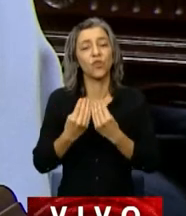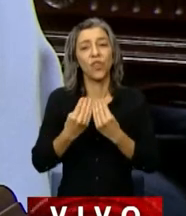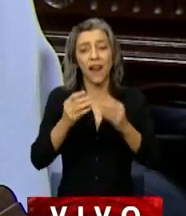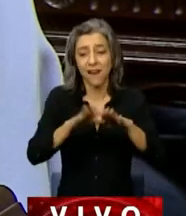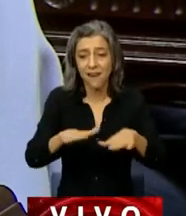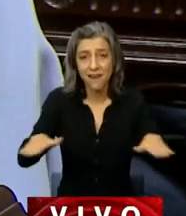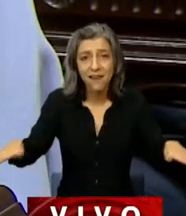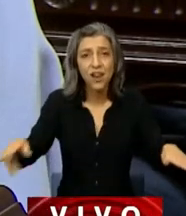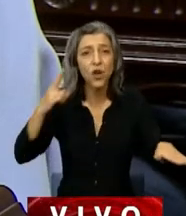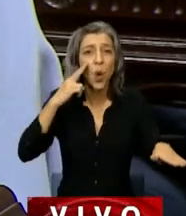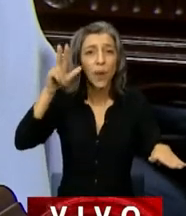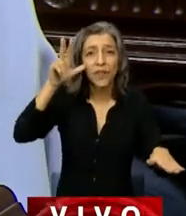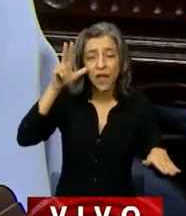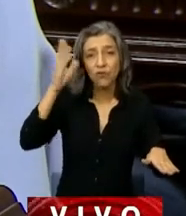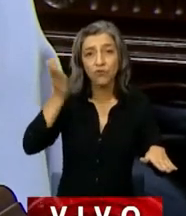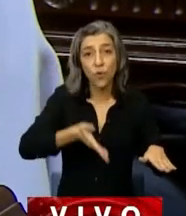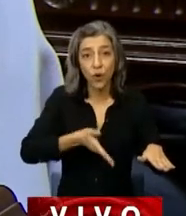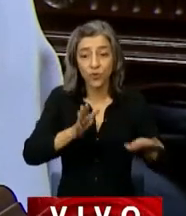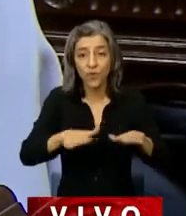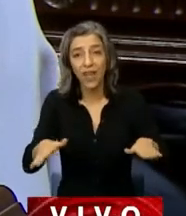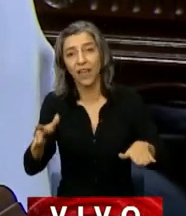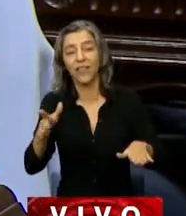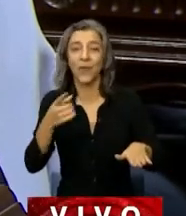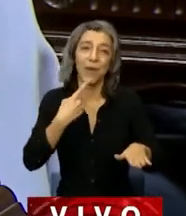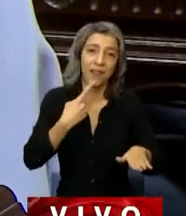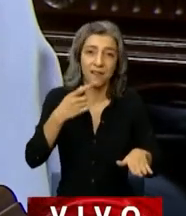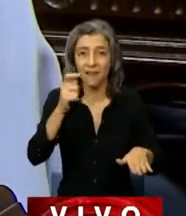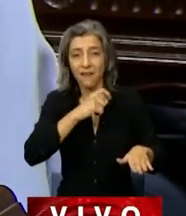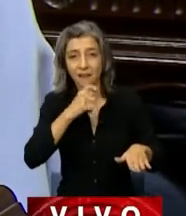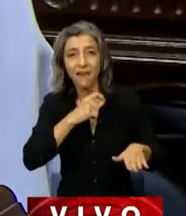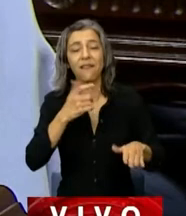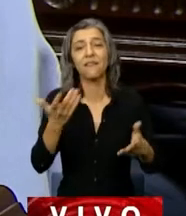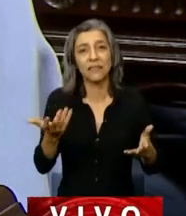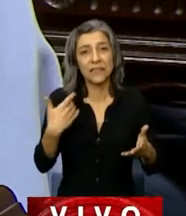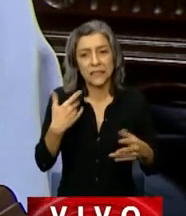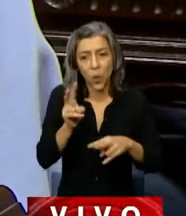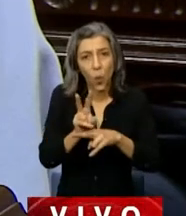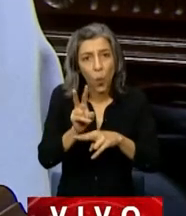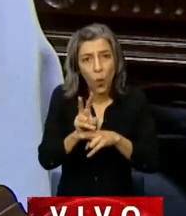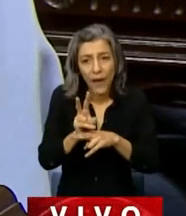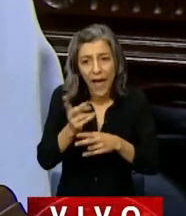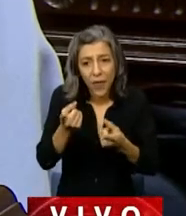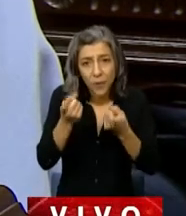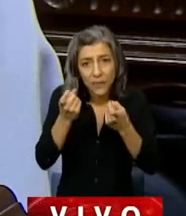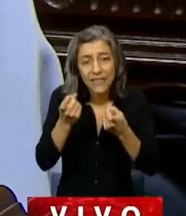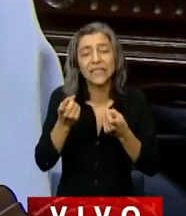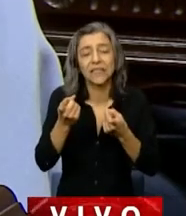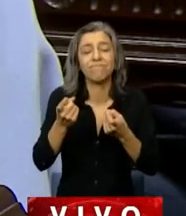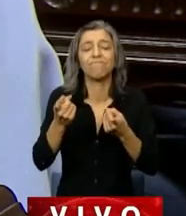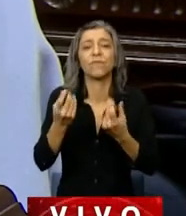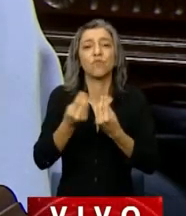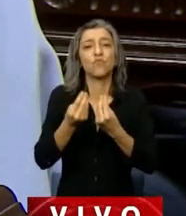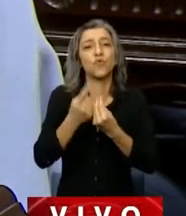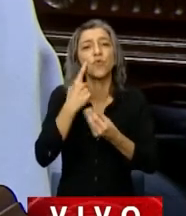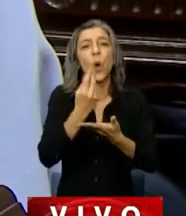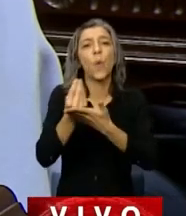niños y niñas que deben ser cuidados con estos tratamientos viven en países de ingresos